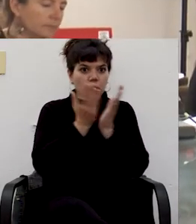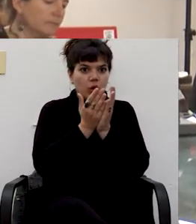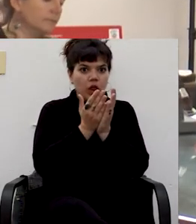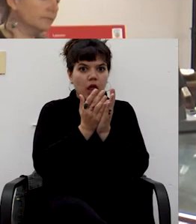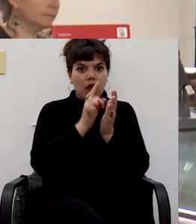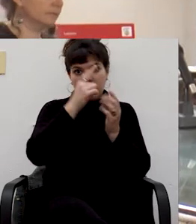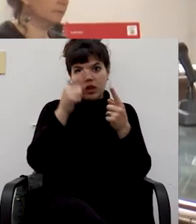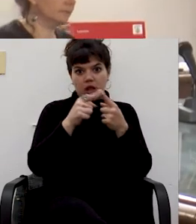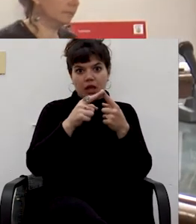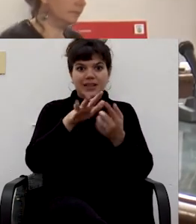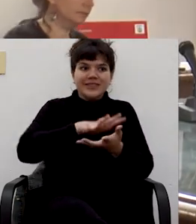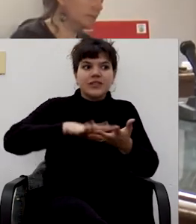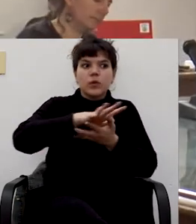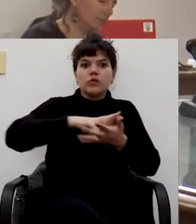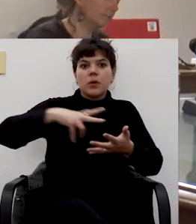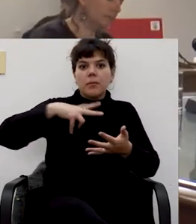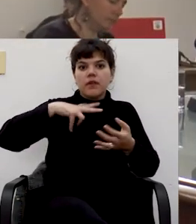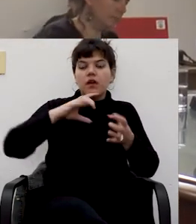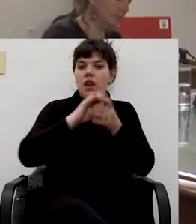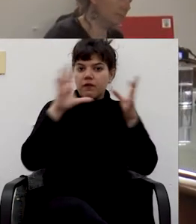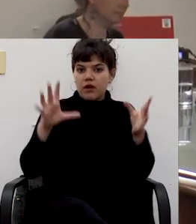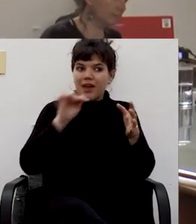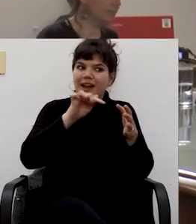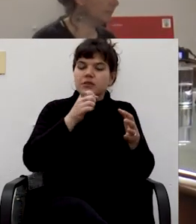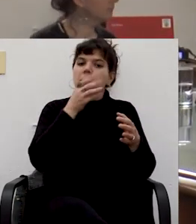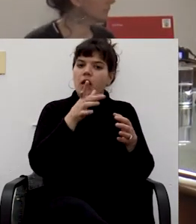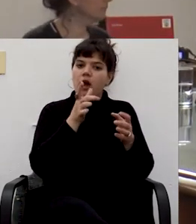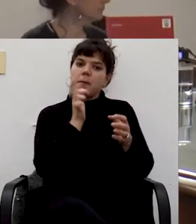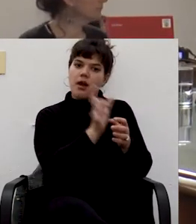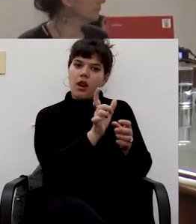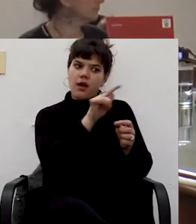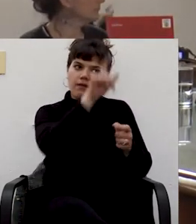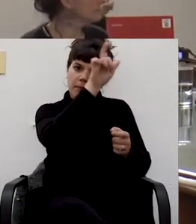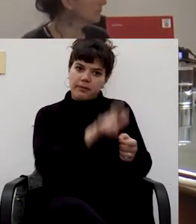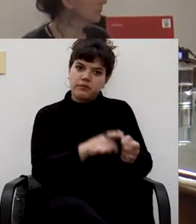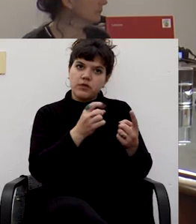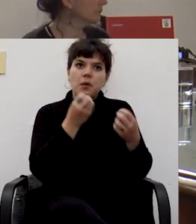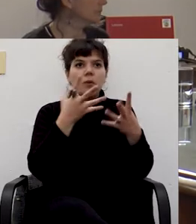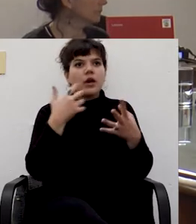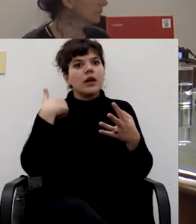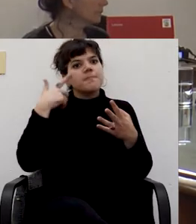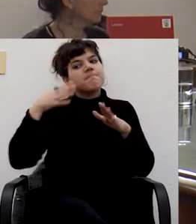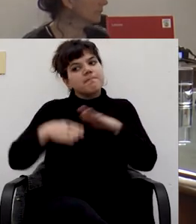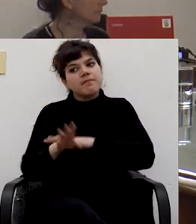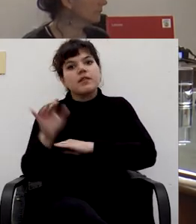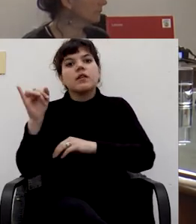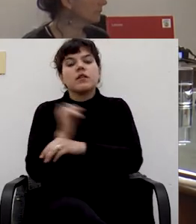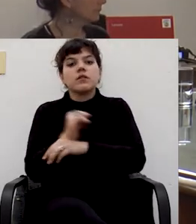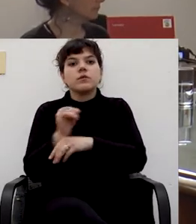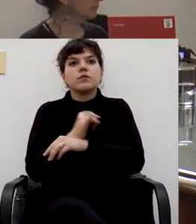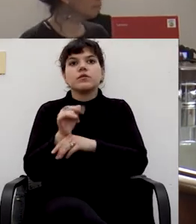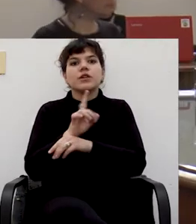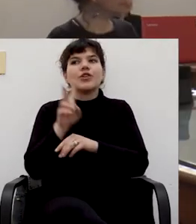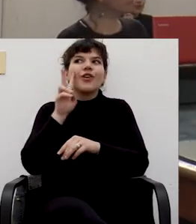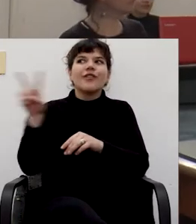primer lugar en situación de privación de libertad. Eso para nosotros es muy importante porque estamos ingresando a una institución que no